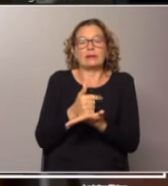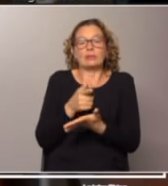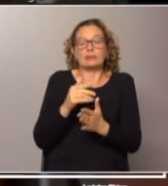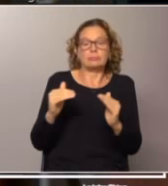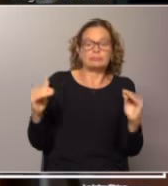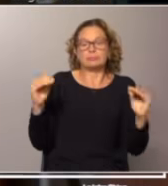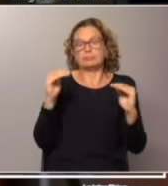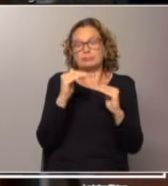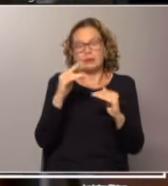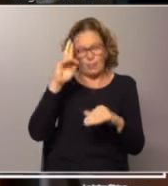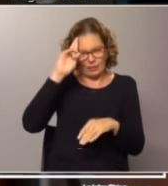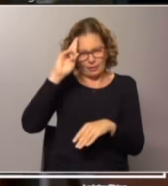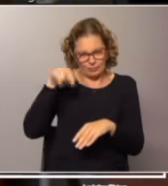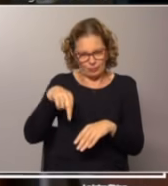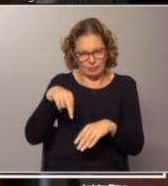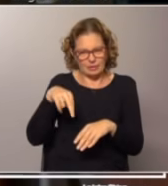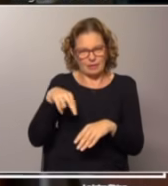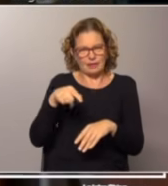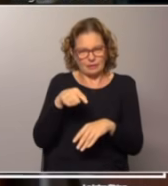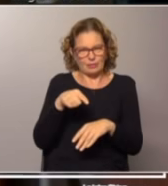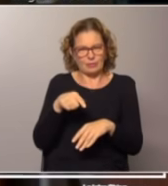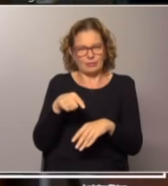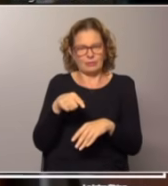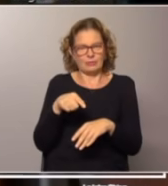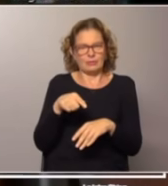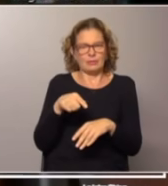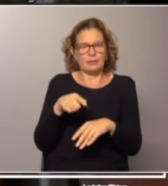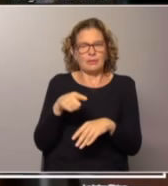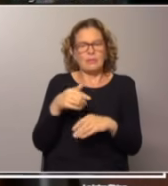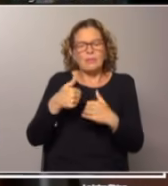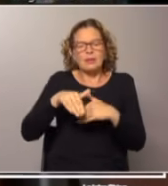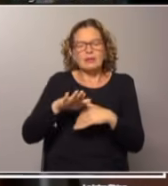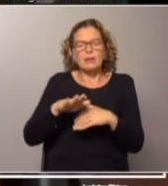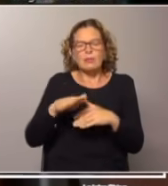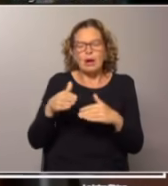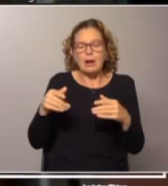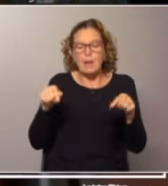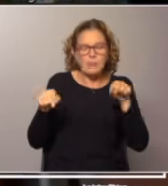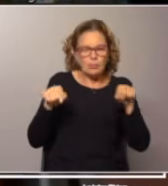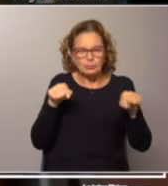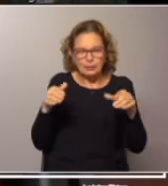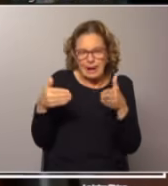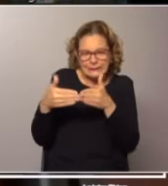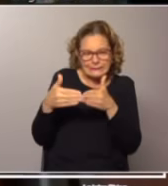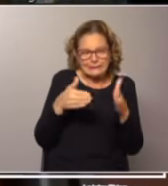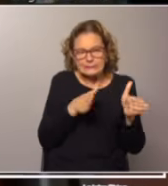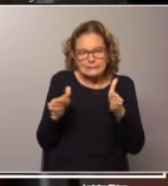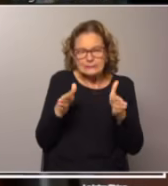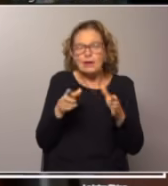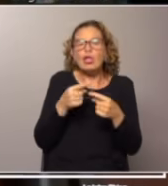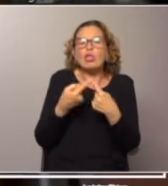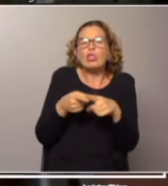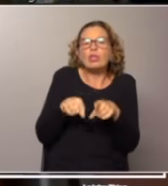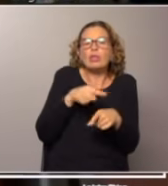descenso razonable pasamos a extremos a polarización es así donde